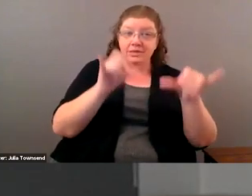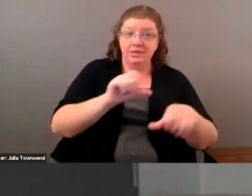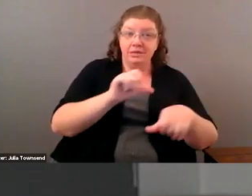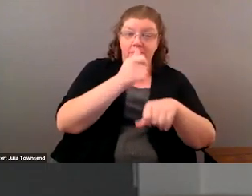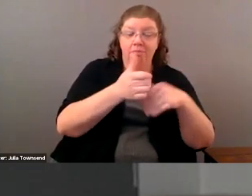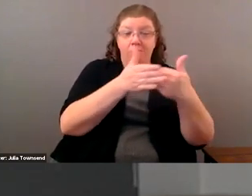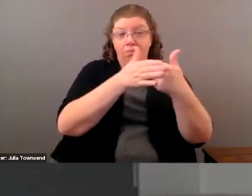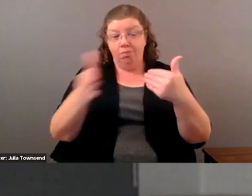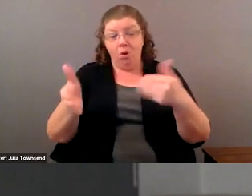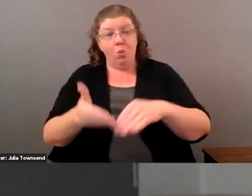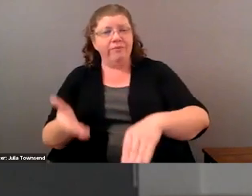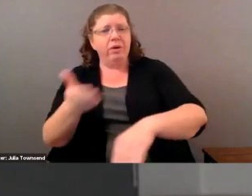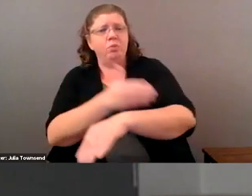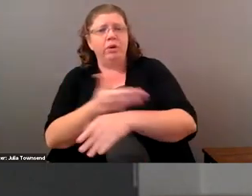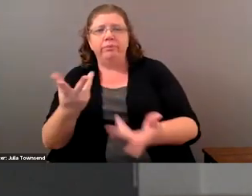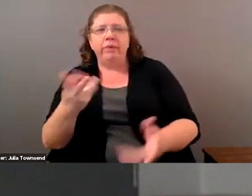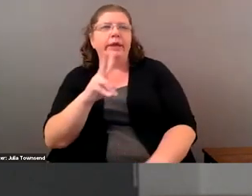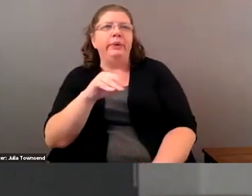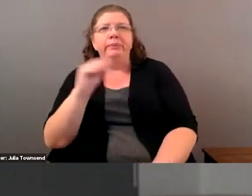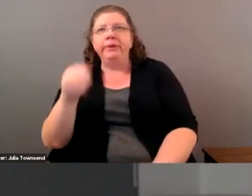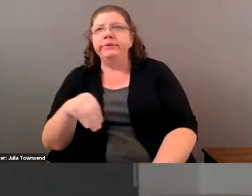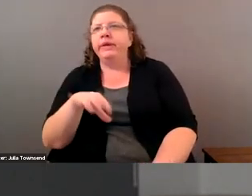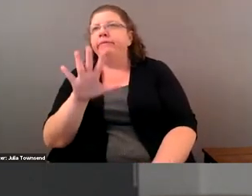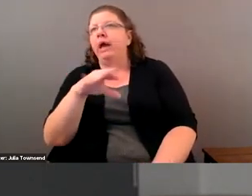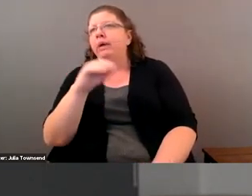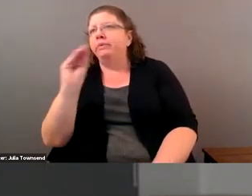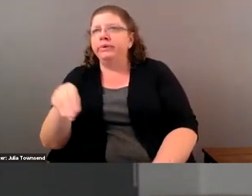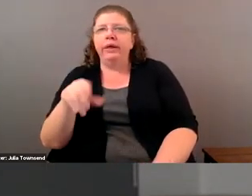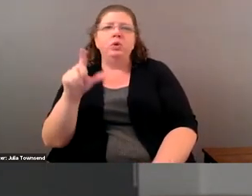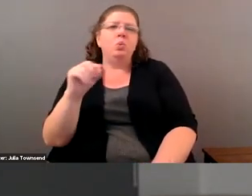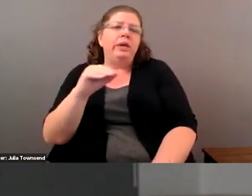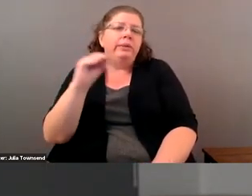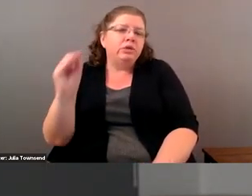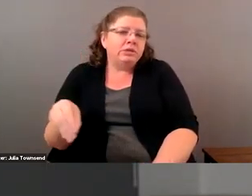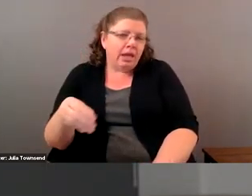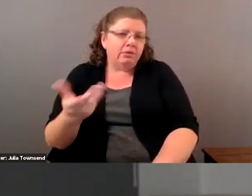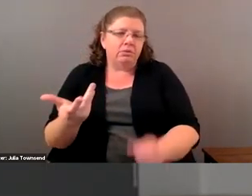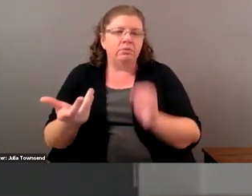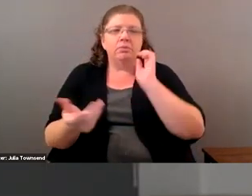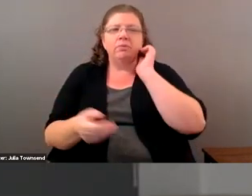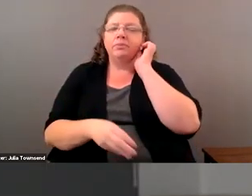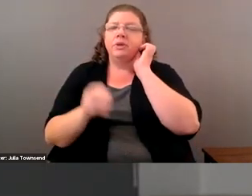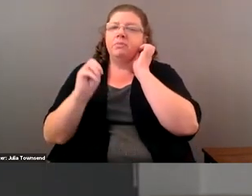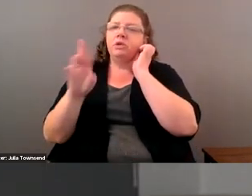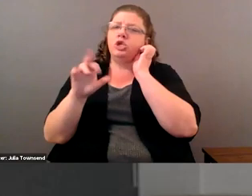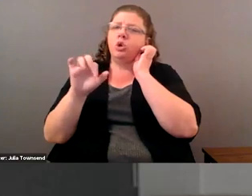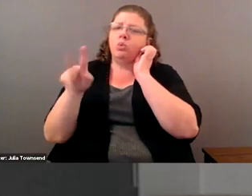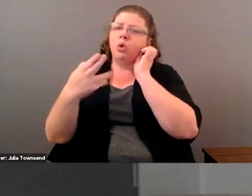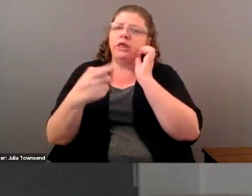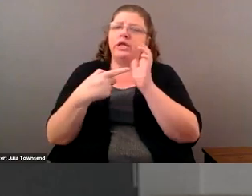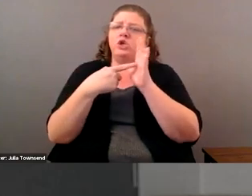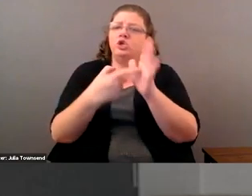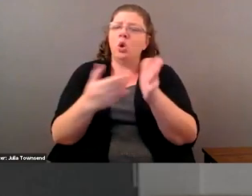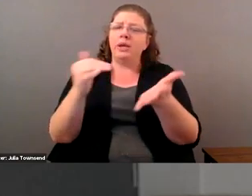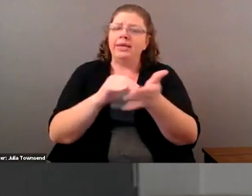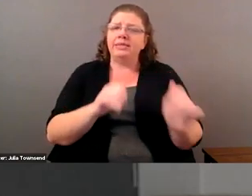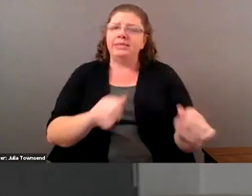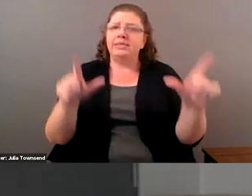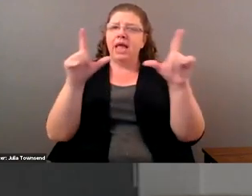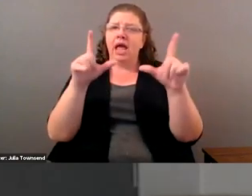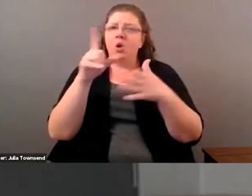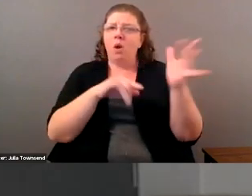al número de estudiantes que estaban batallando y ahora con estos sistemas implementados hemos mejorado por 2 % 5% 20%